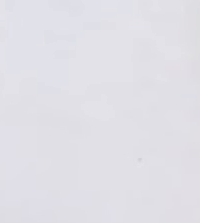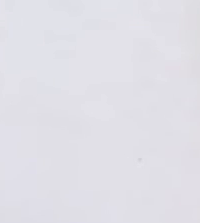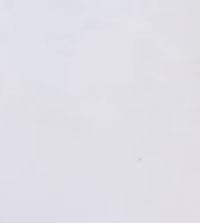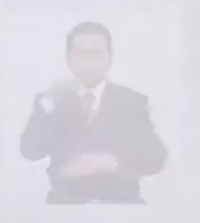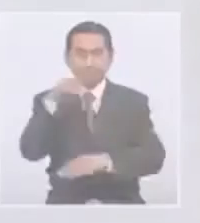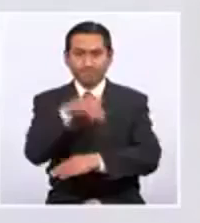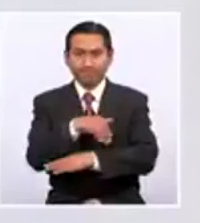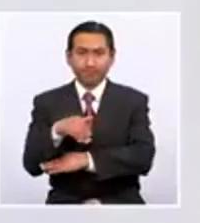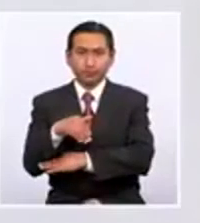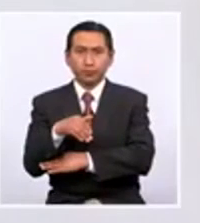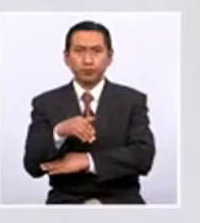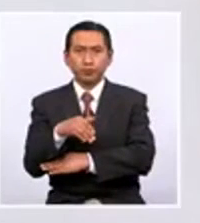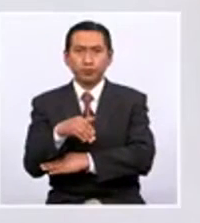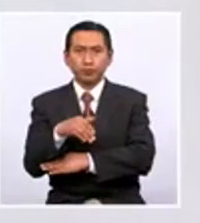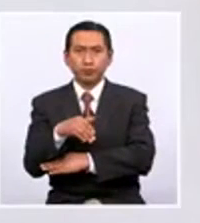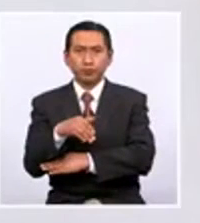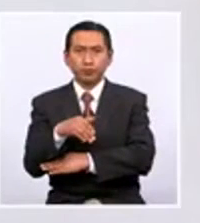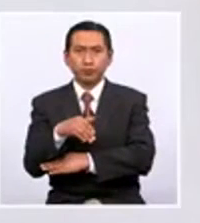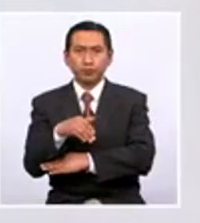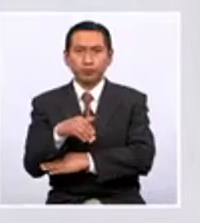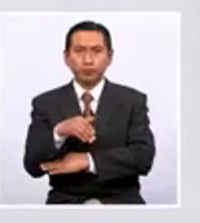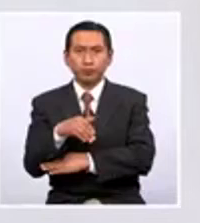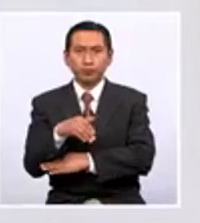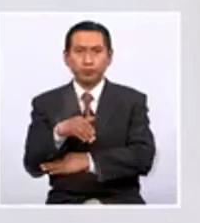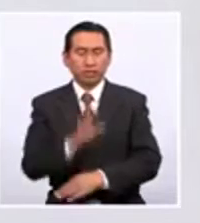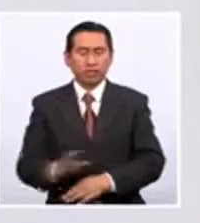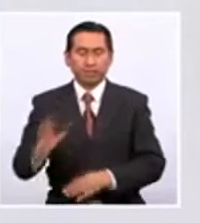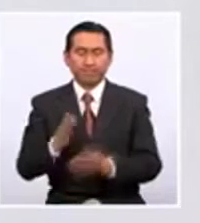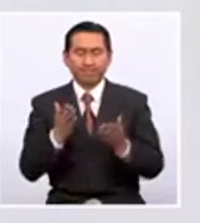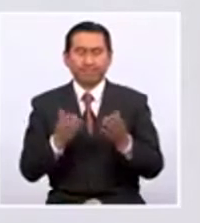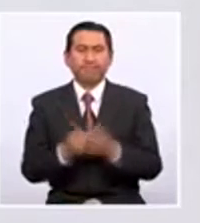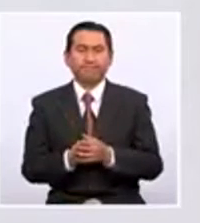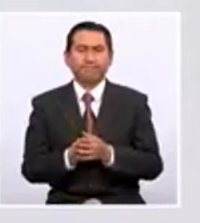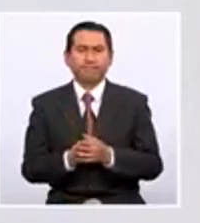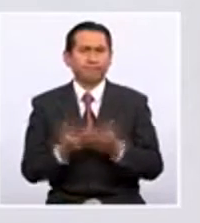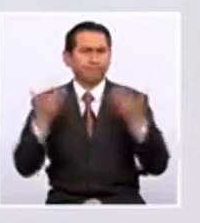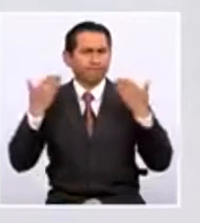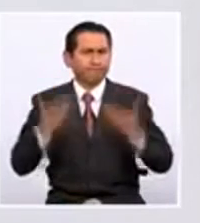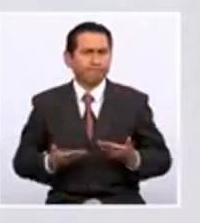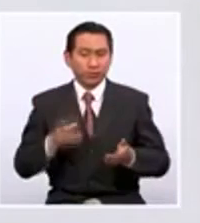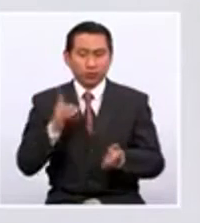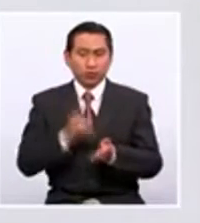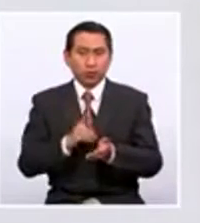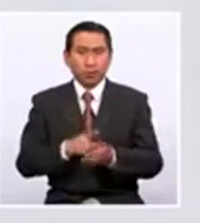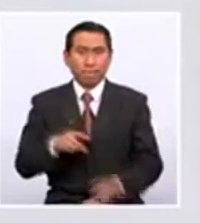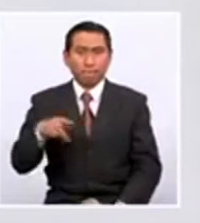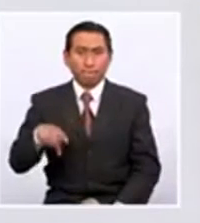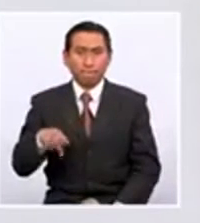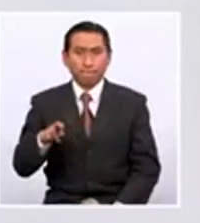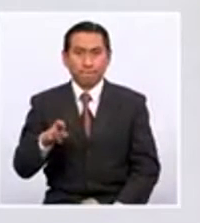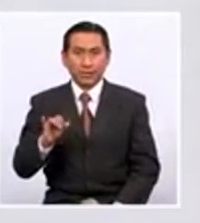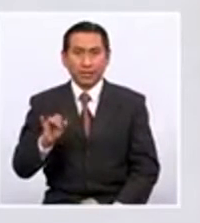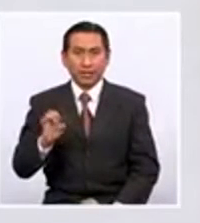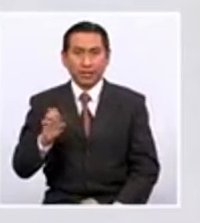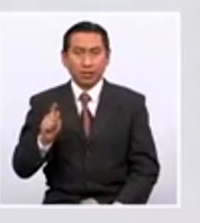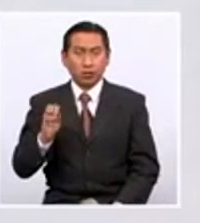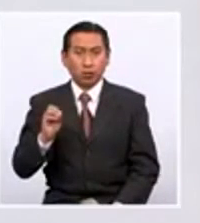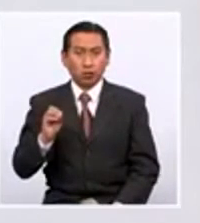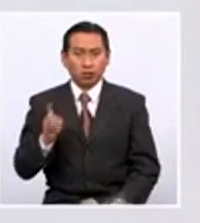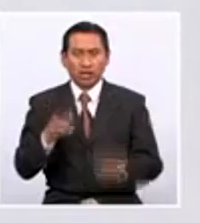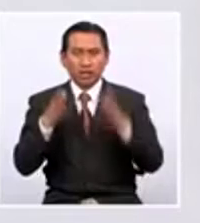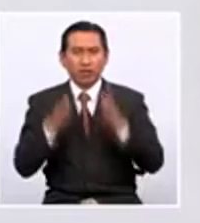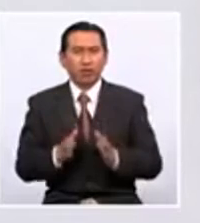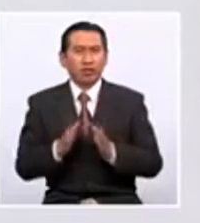Muy buenas noches a toda la familia boliviana. Les habla el doctor Virgilio Prieto Barrón,